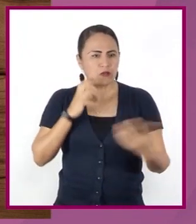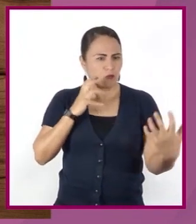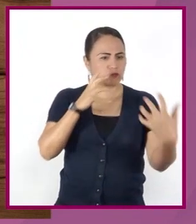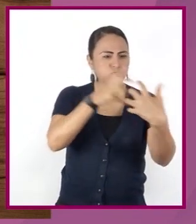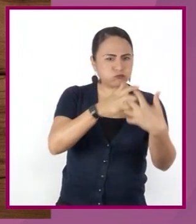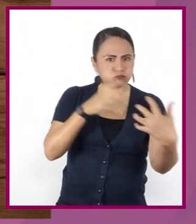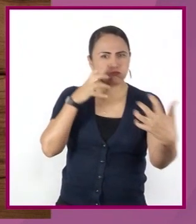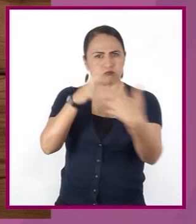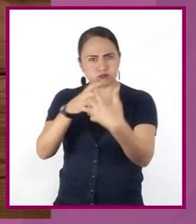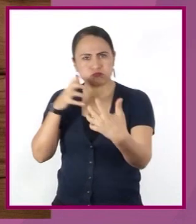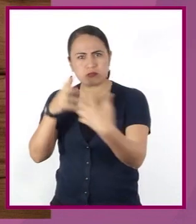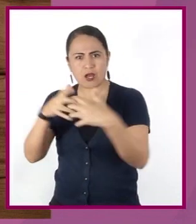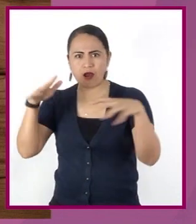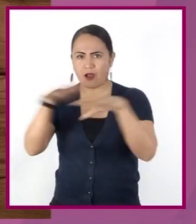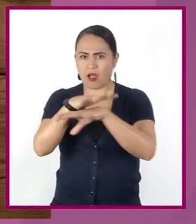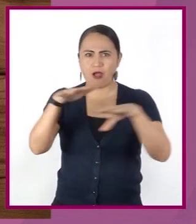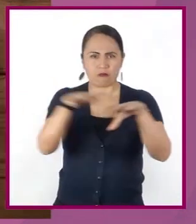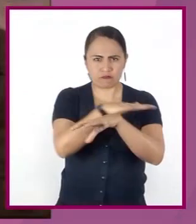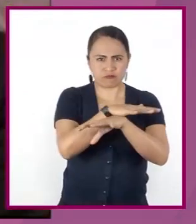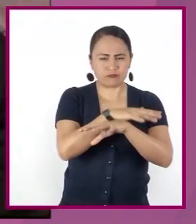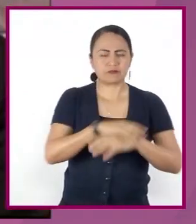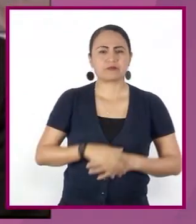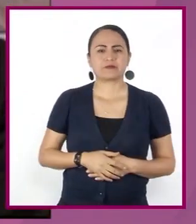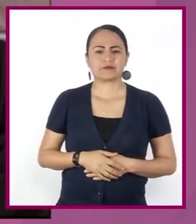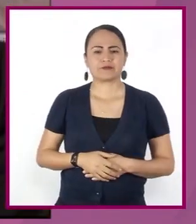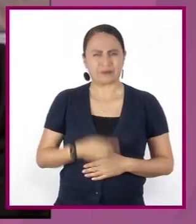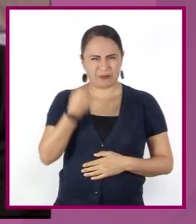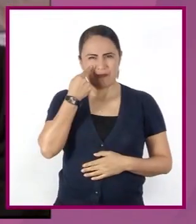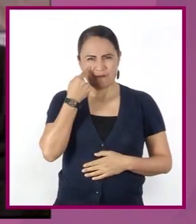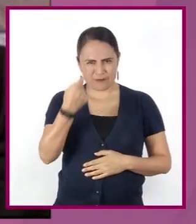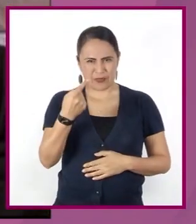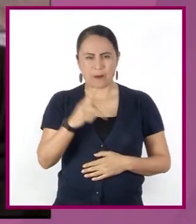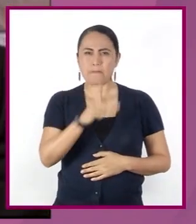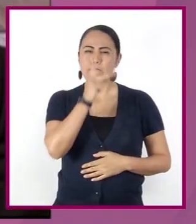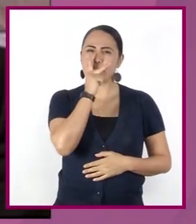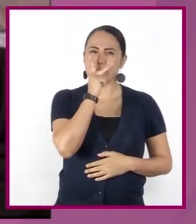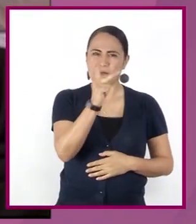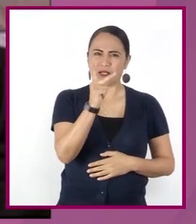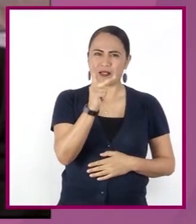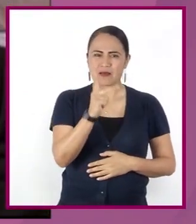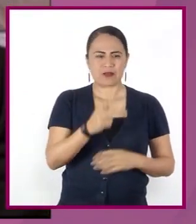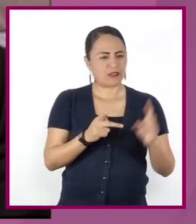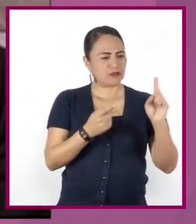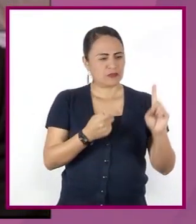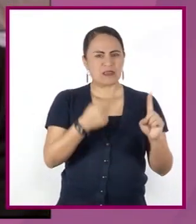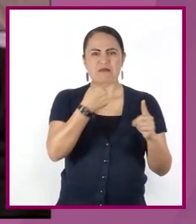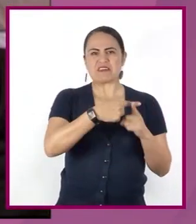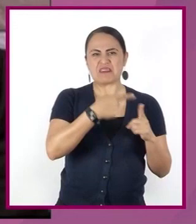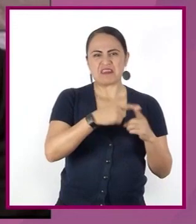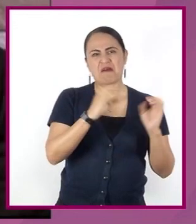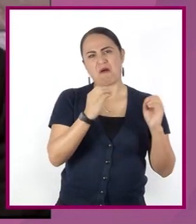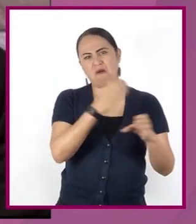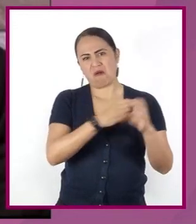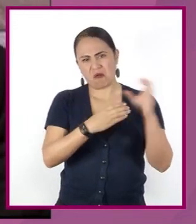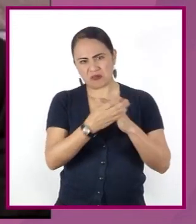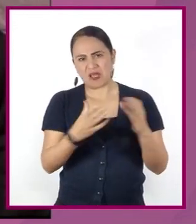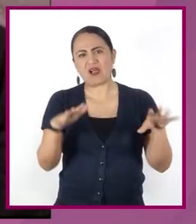los nacientes cambios sociales. Podemos notar que las palabras que acompañan al sustantivo lo